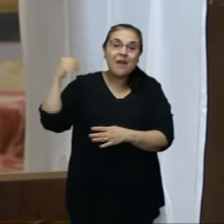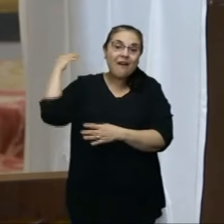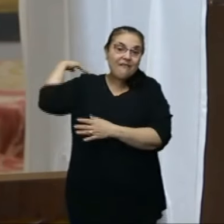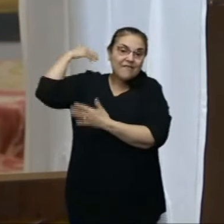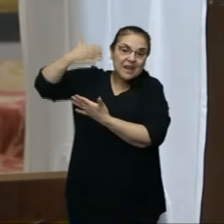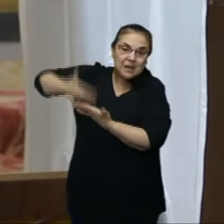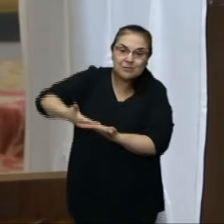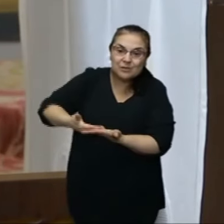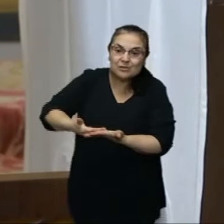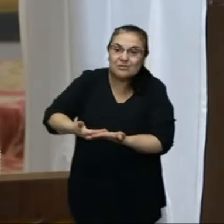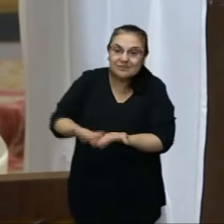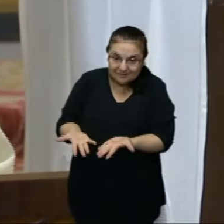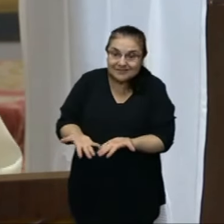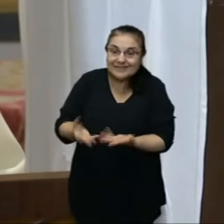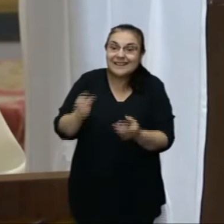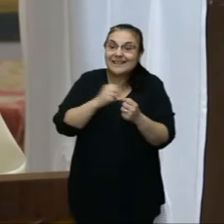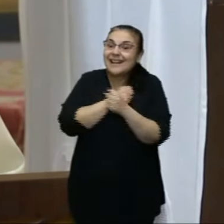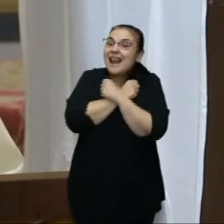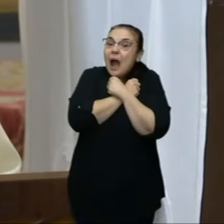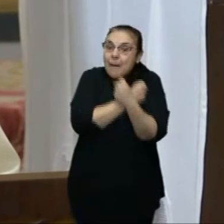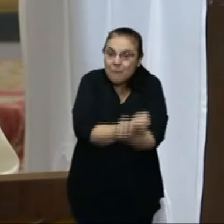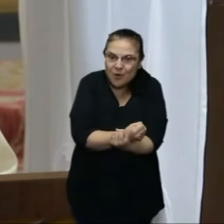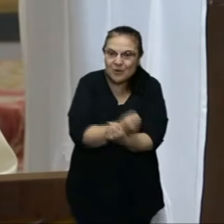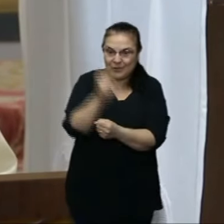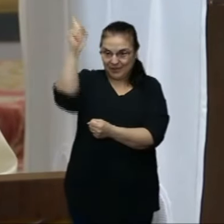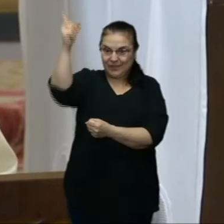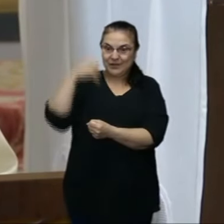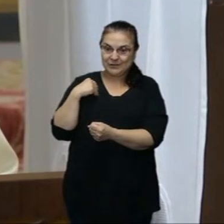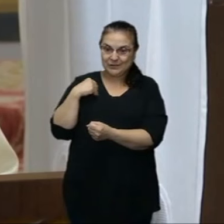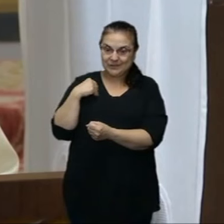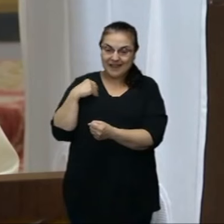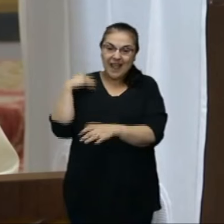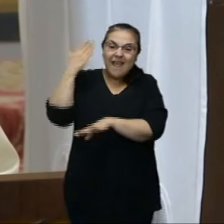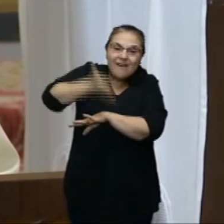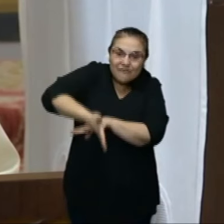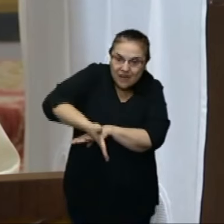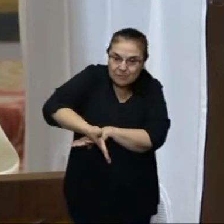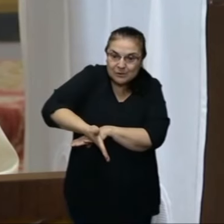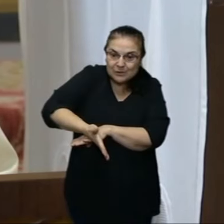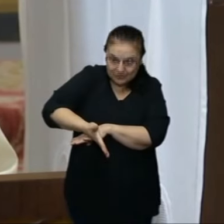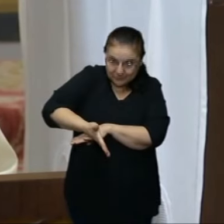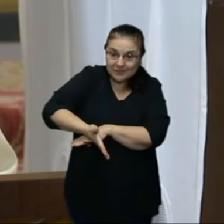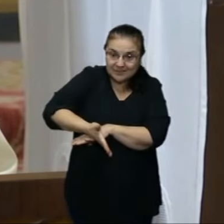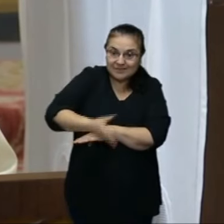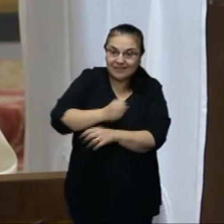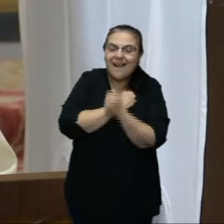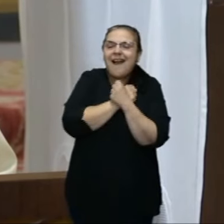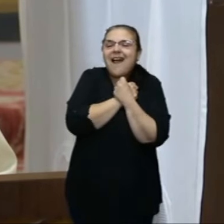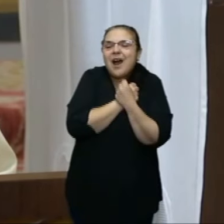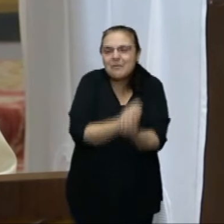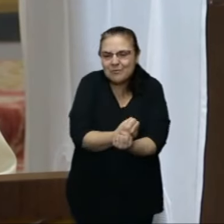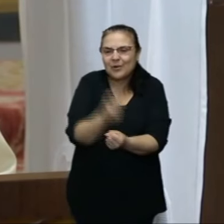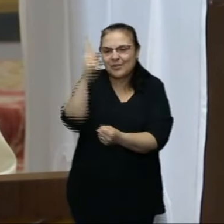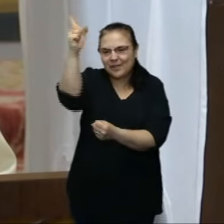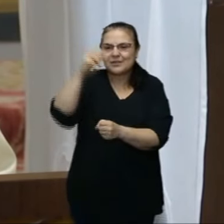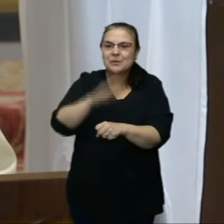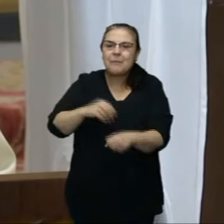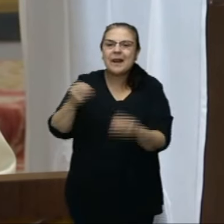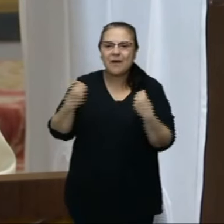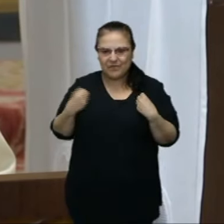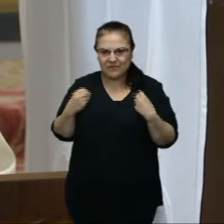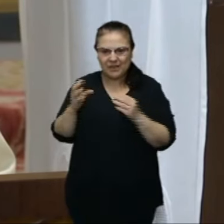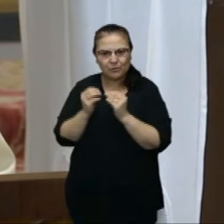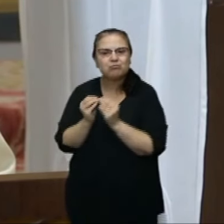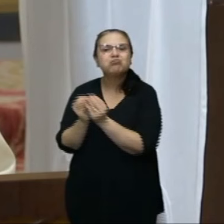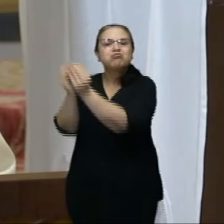amor de Dios y nos encaminamos hacia lo que el amor de Dios nos prepara para vivir junto a Él para siempre.